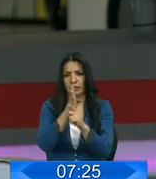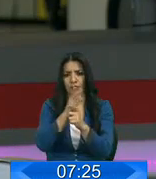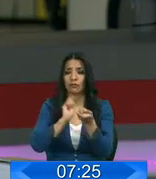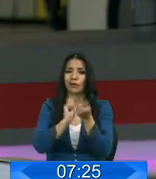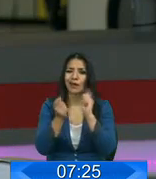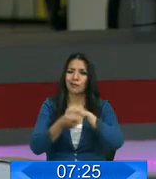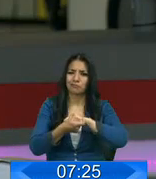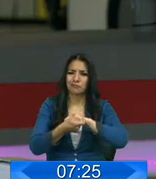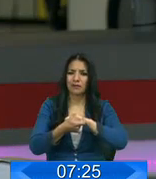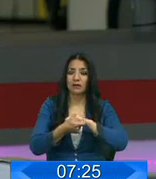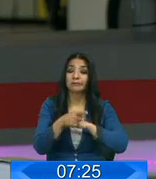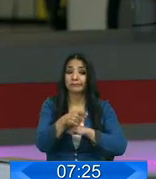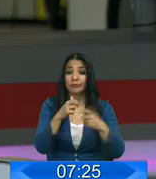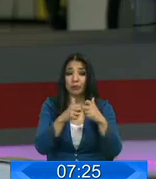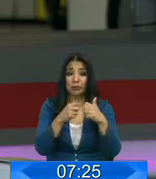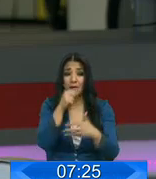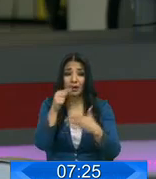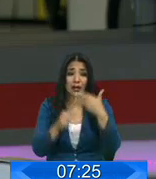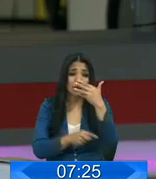las distorsiones en las